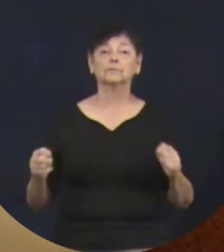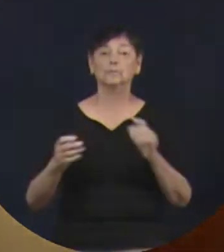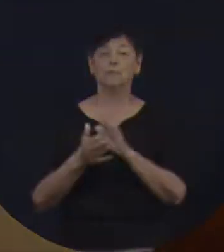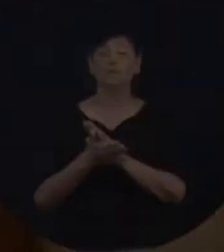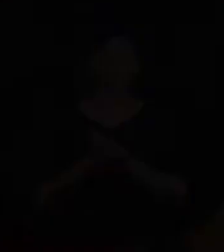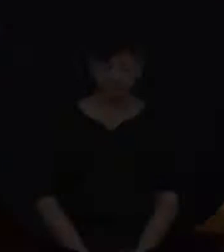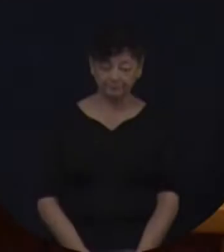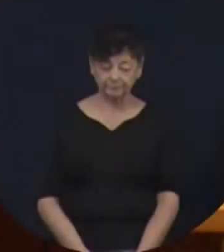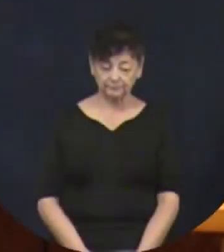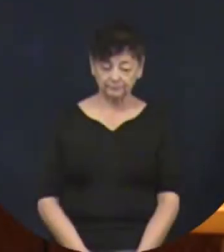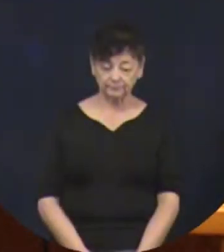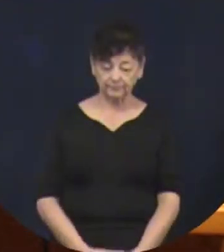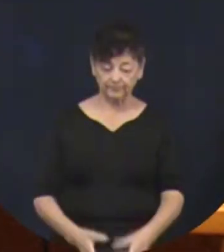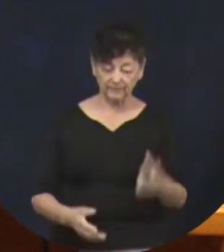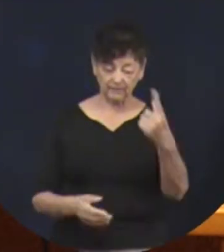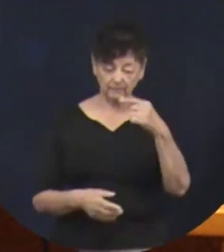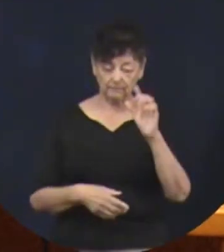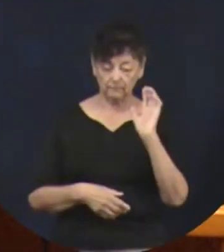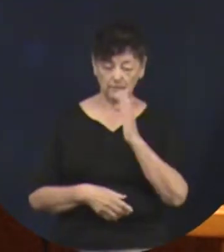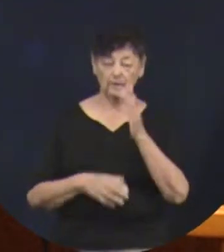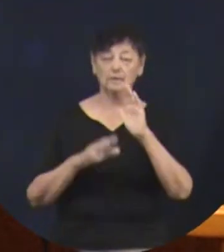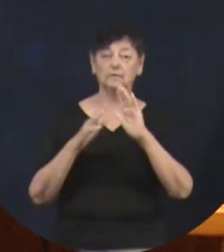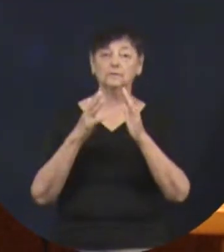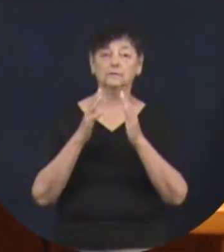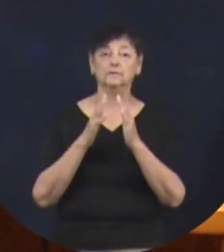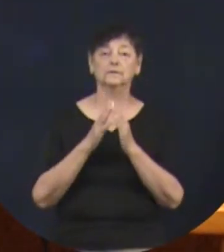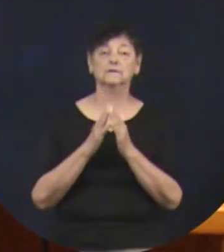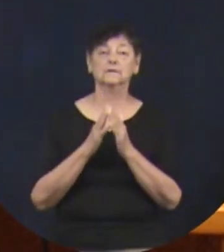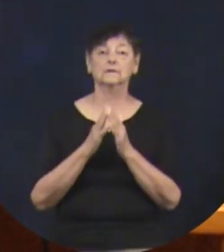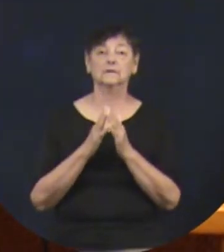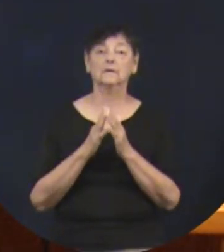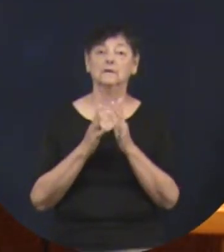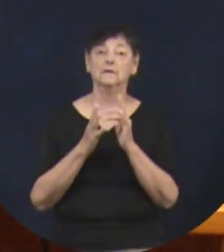Santísimo. Por nuestra comunidad,